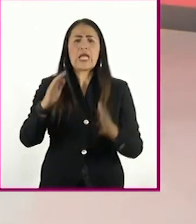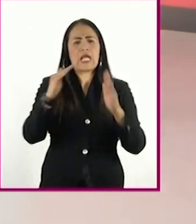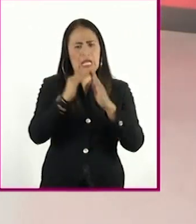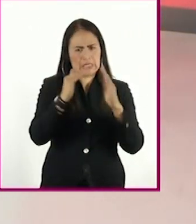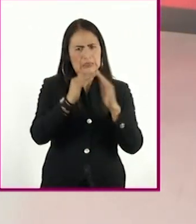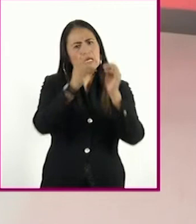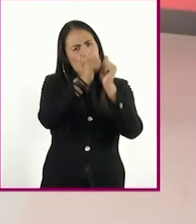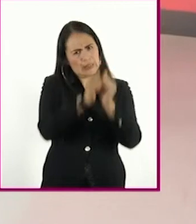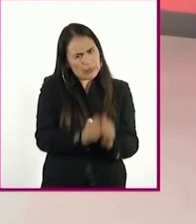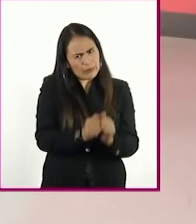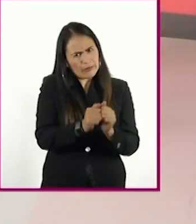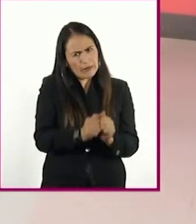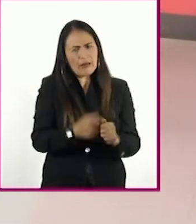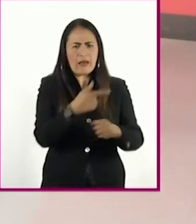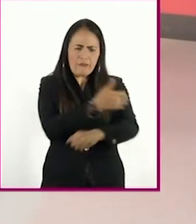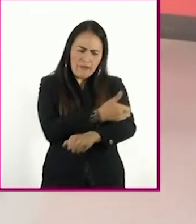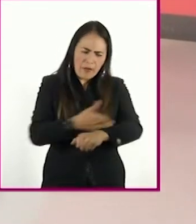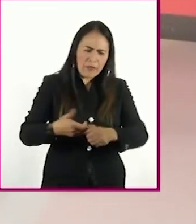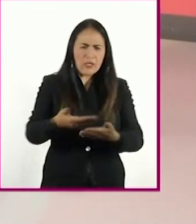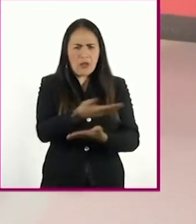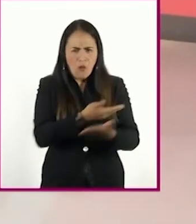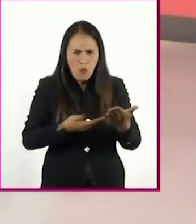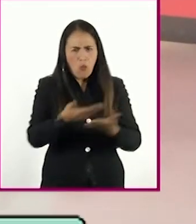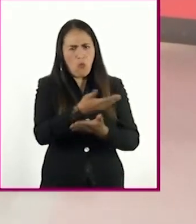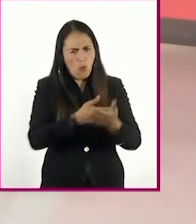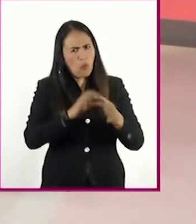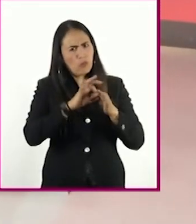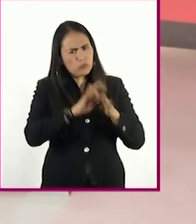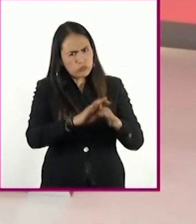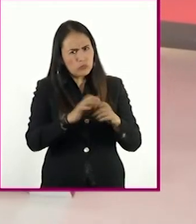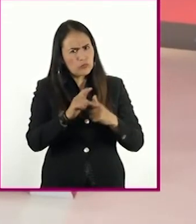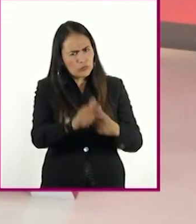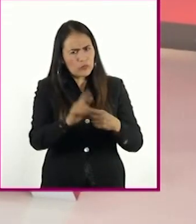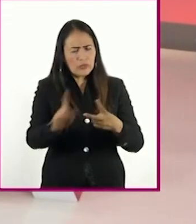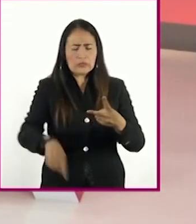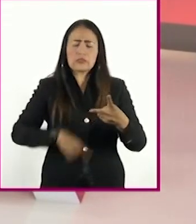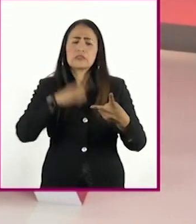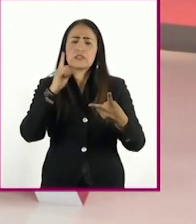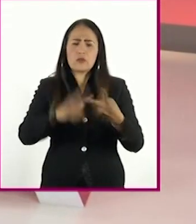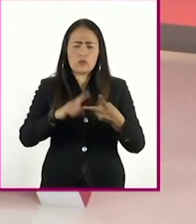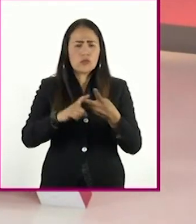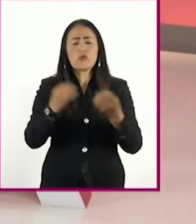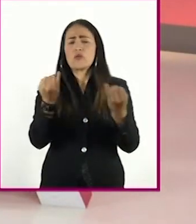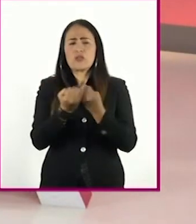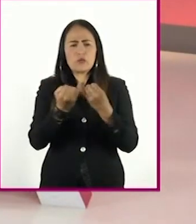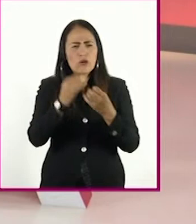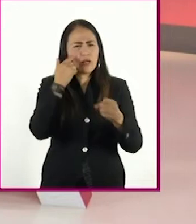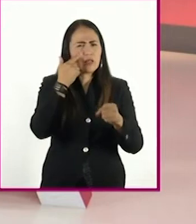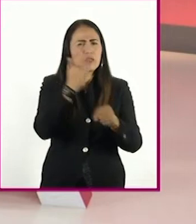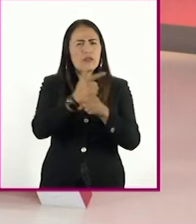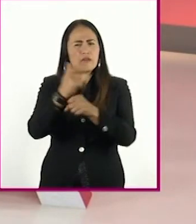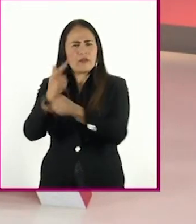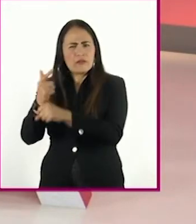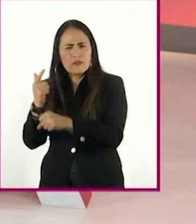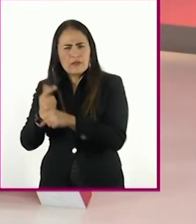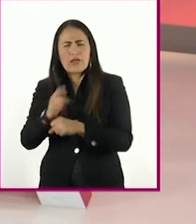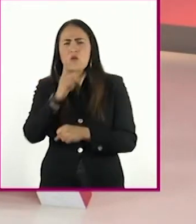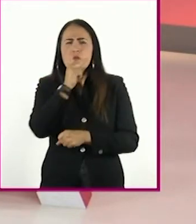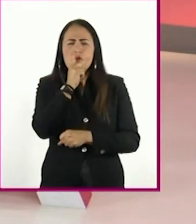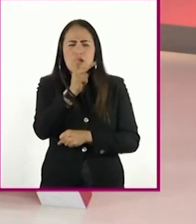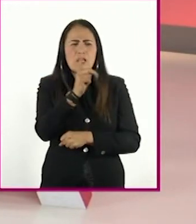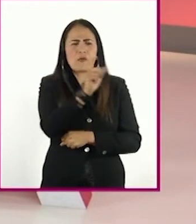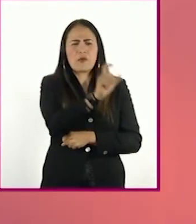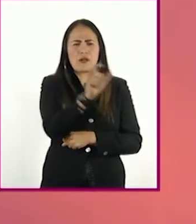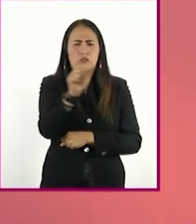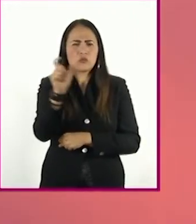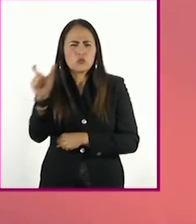y continuar disfrutando de la convivencia familiar. Segundo, también es útil identificar los referentes que utiliza a lo largo